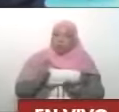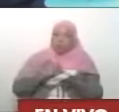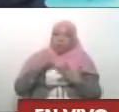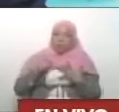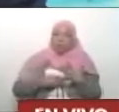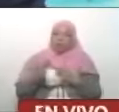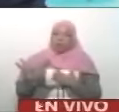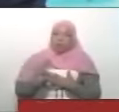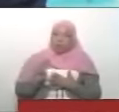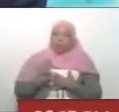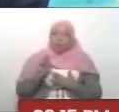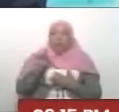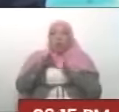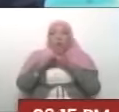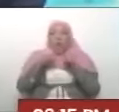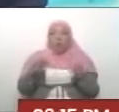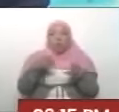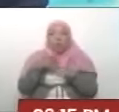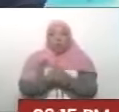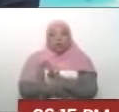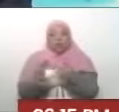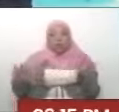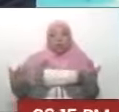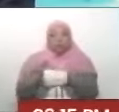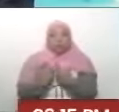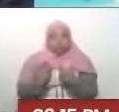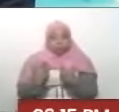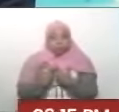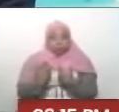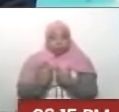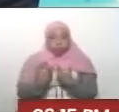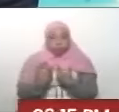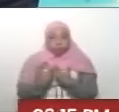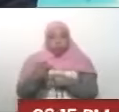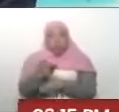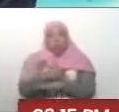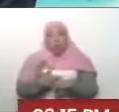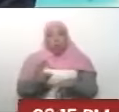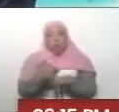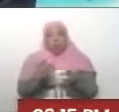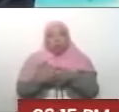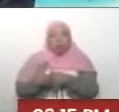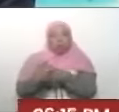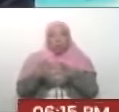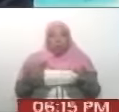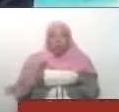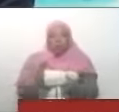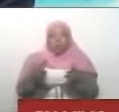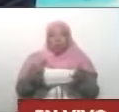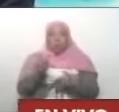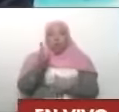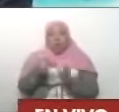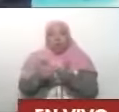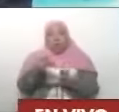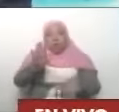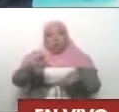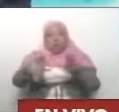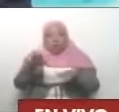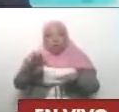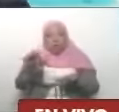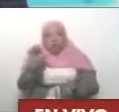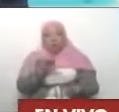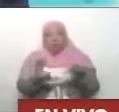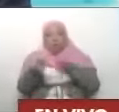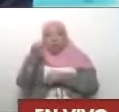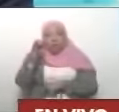acá, sino que todos los manuales de guerra, desde que el gobierno norteamericano promulgó en 2010 un documento que se llama Special